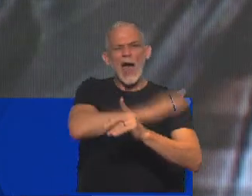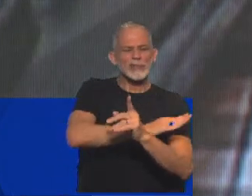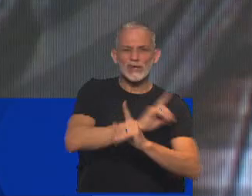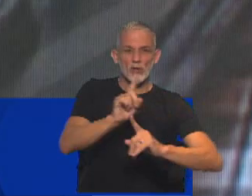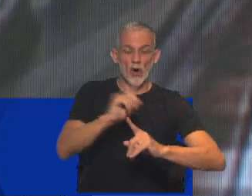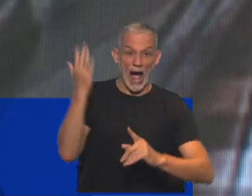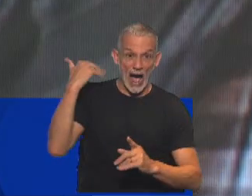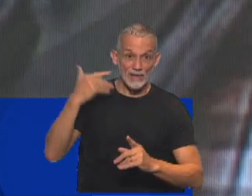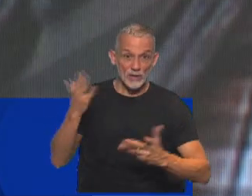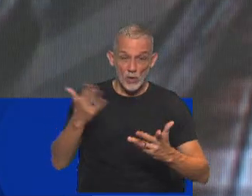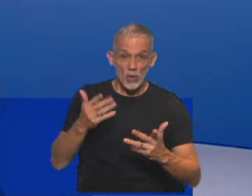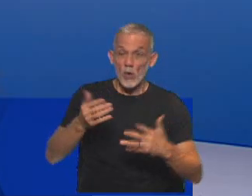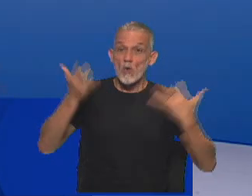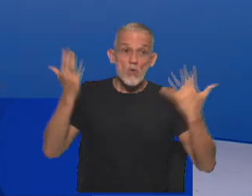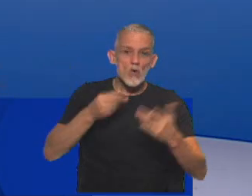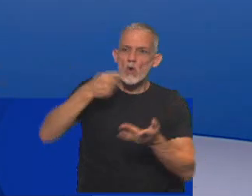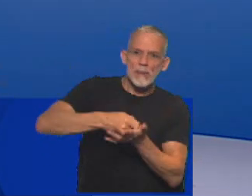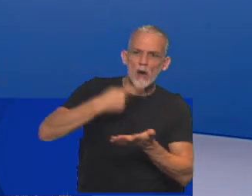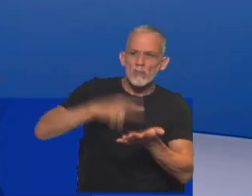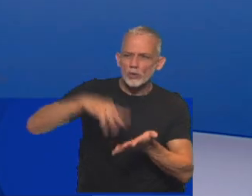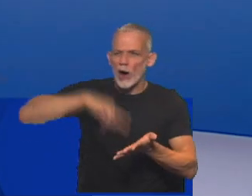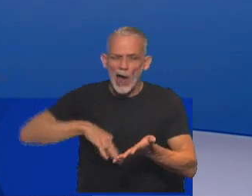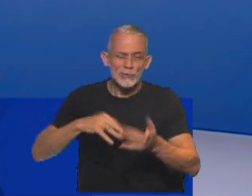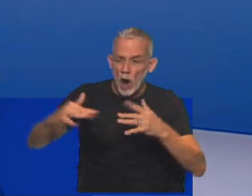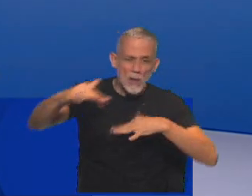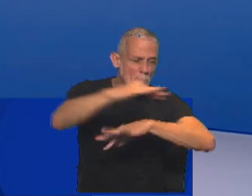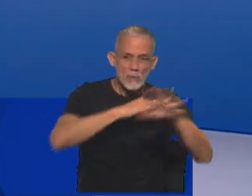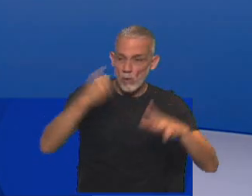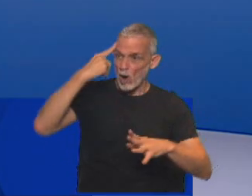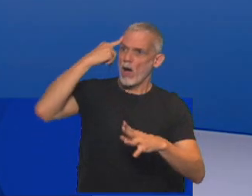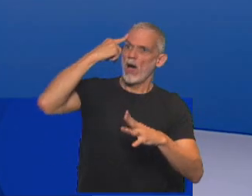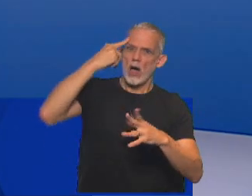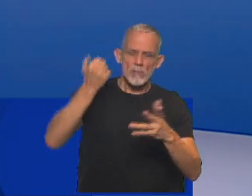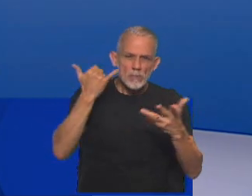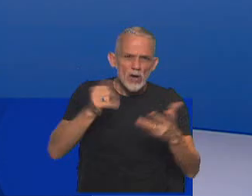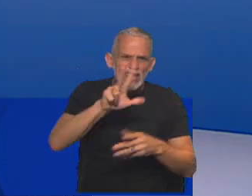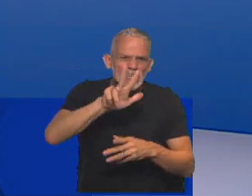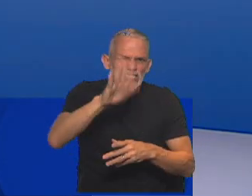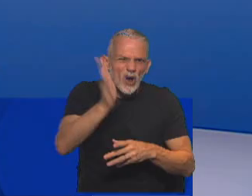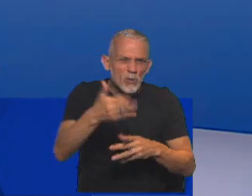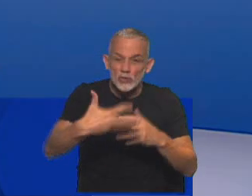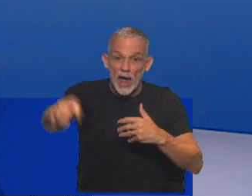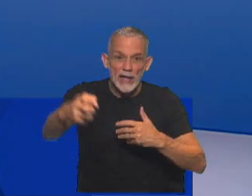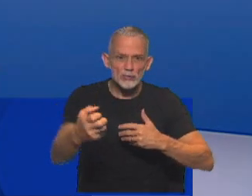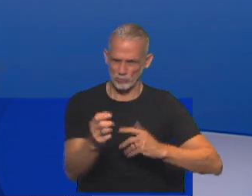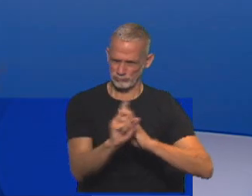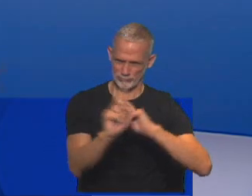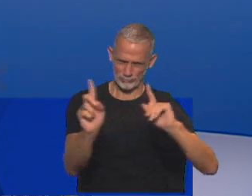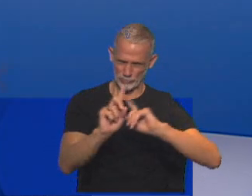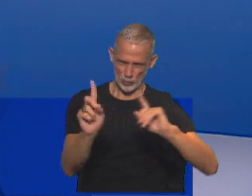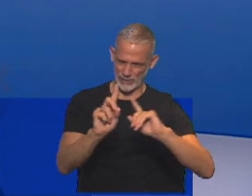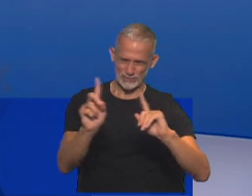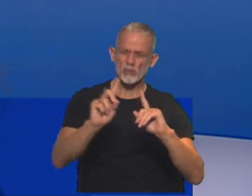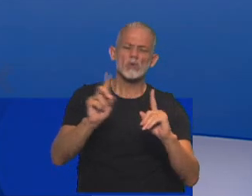Antes uno hablaba, estabas en una zona, pago impuesto a las ganancias, y uno automáticamente estaba pensando en un 35%. Hoy claramente